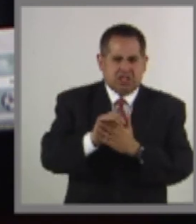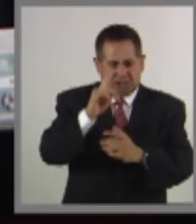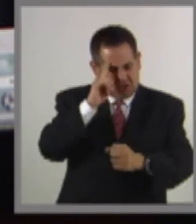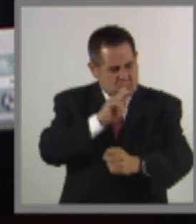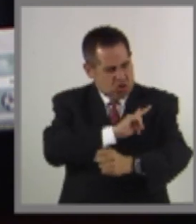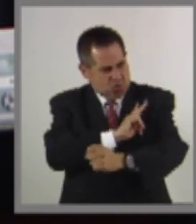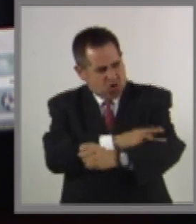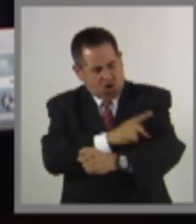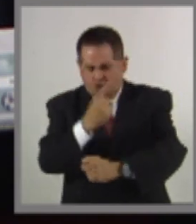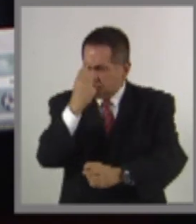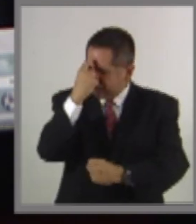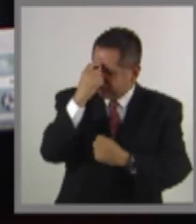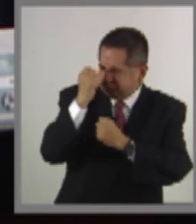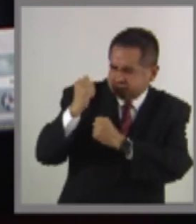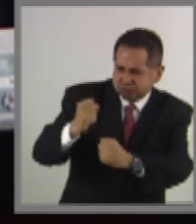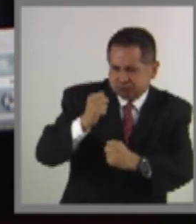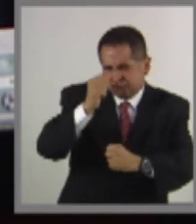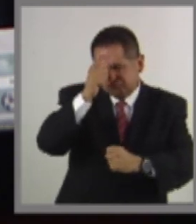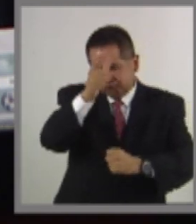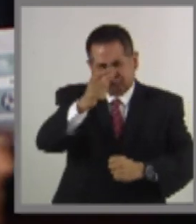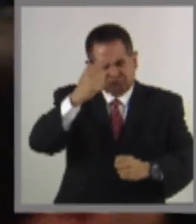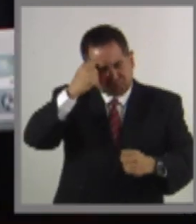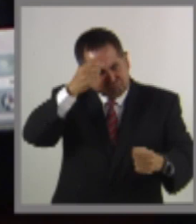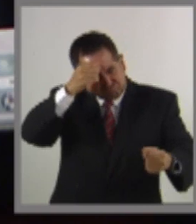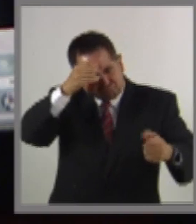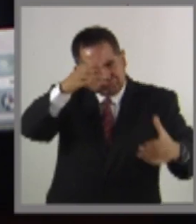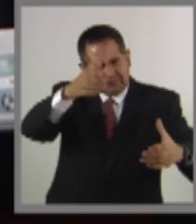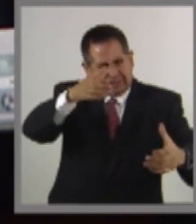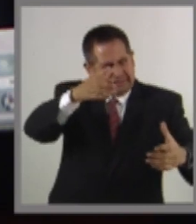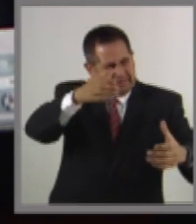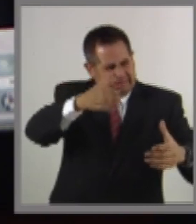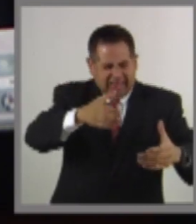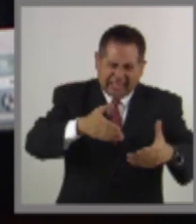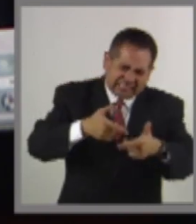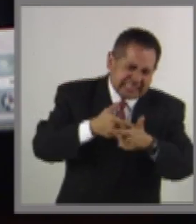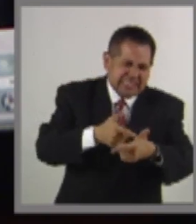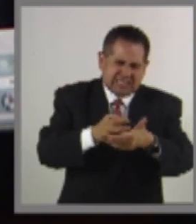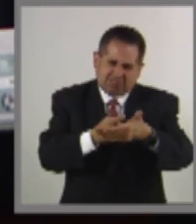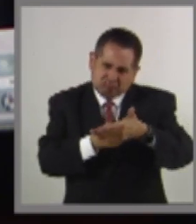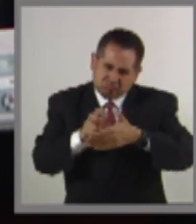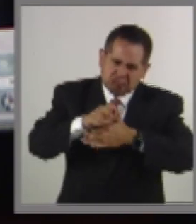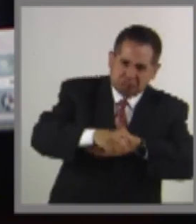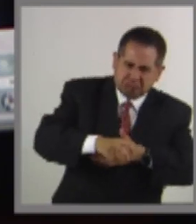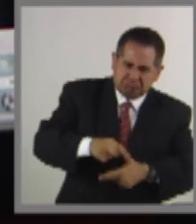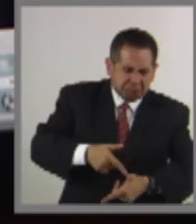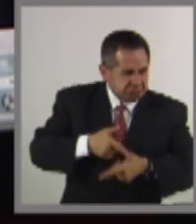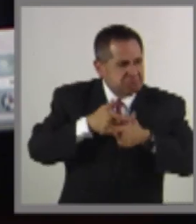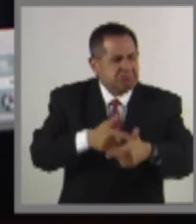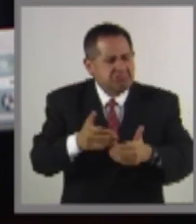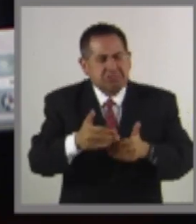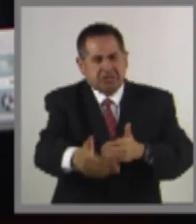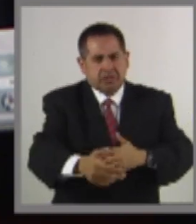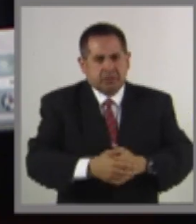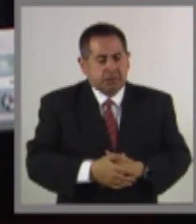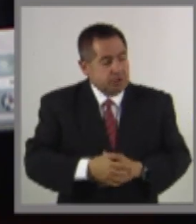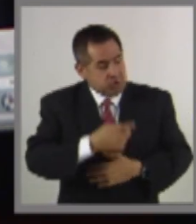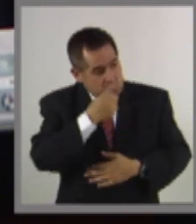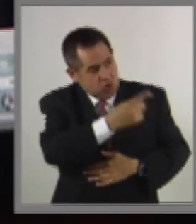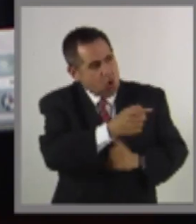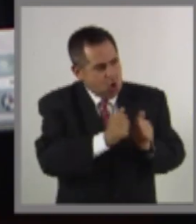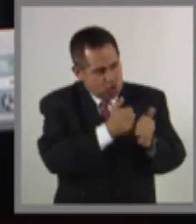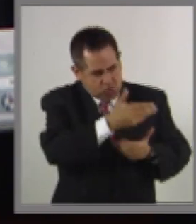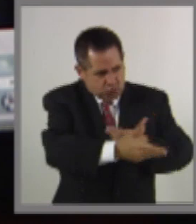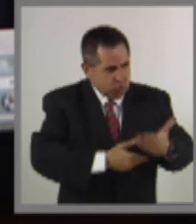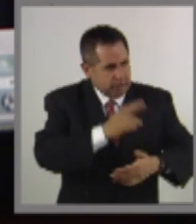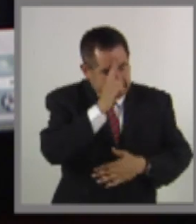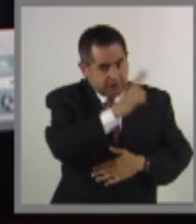de espíritu y de criterio son los que superan cualquier percance. Y se lo digo con mucho respeto